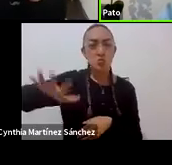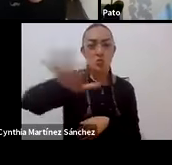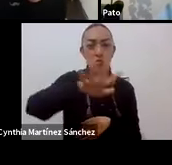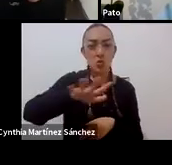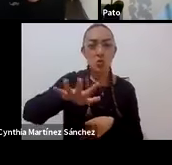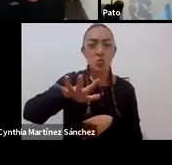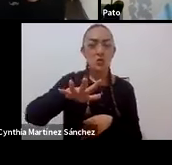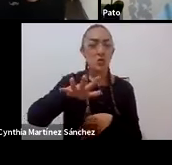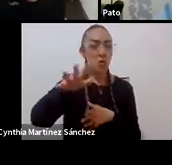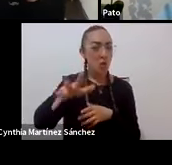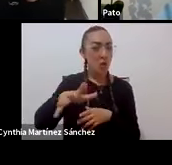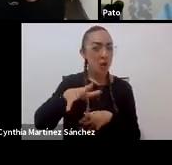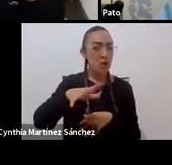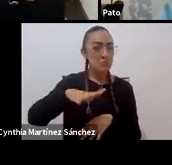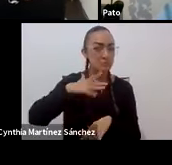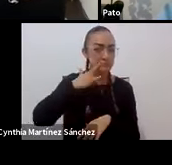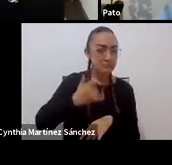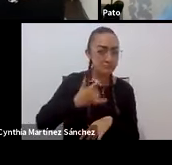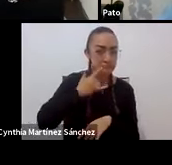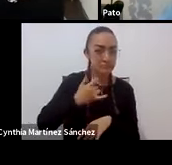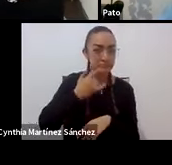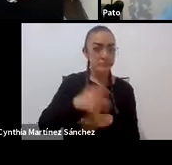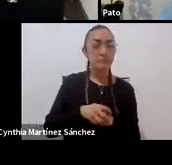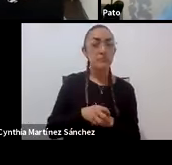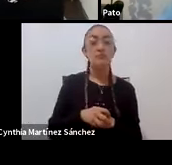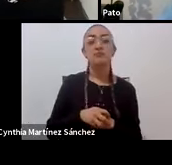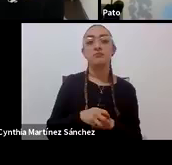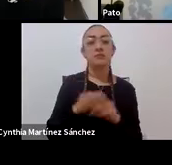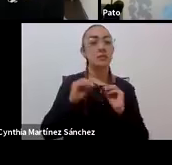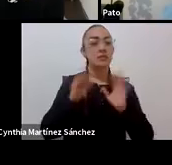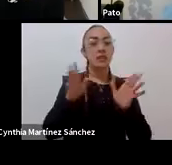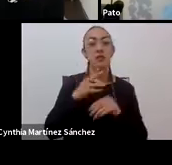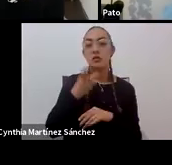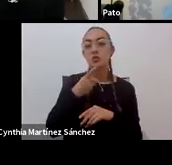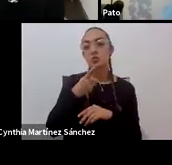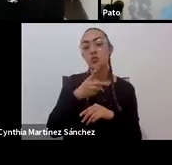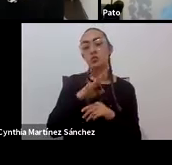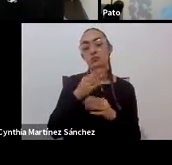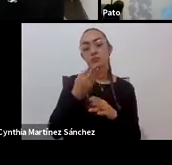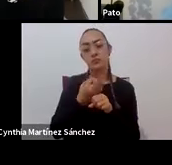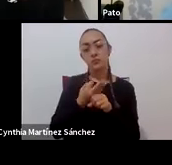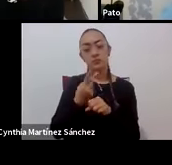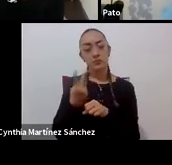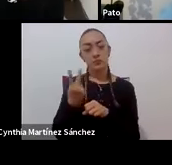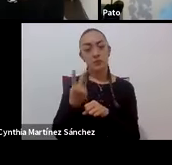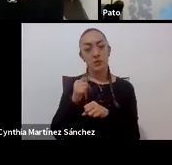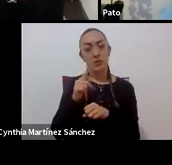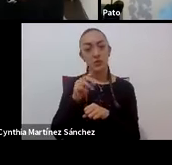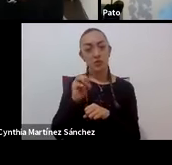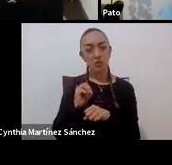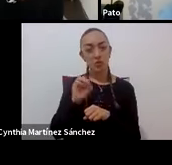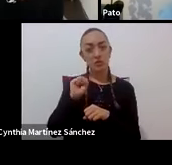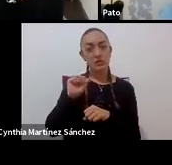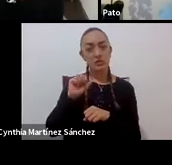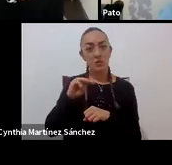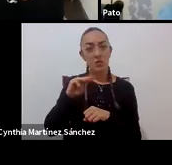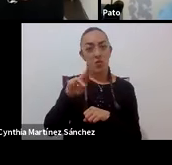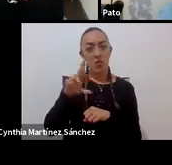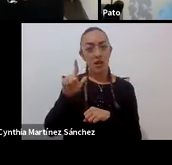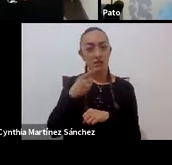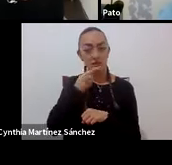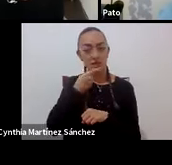Claro, y creo que esto, entre las cosas que tú, Pato, y Samuel decían, y retomando un poco las